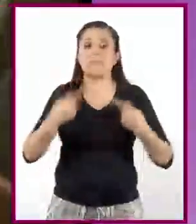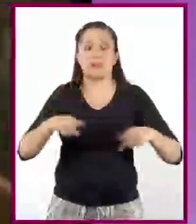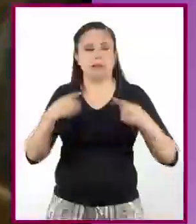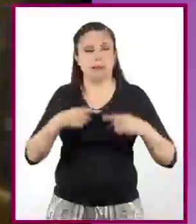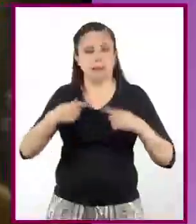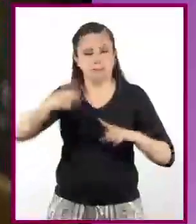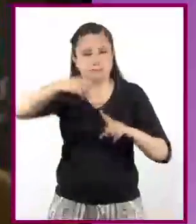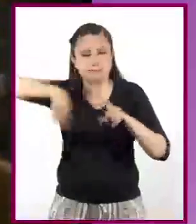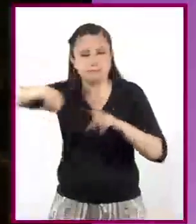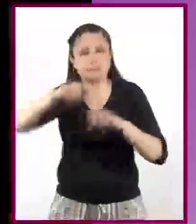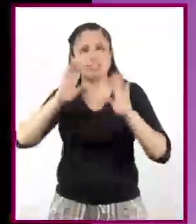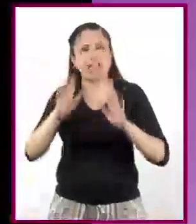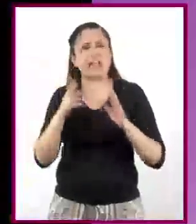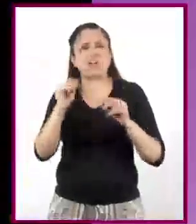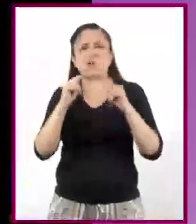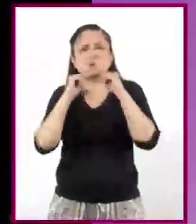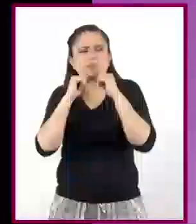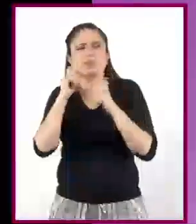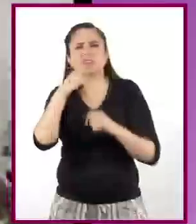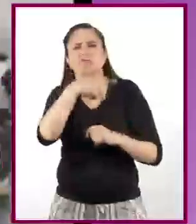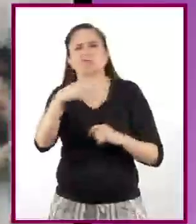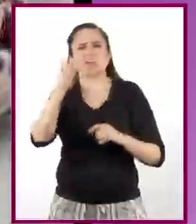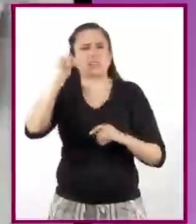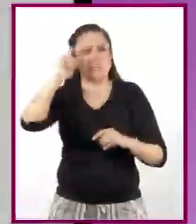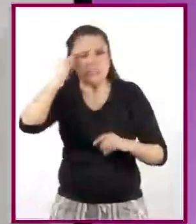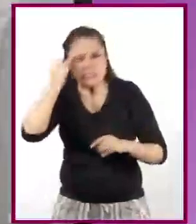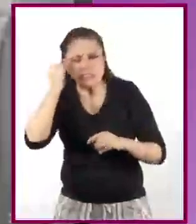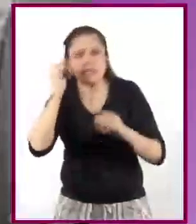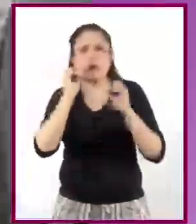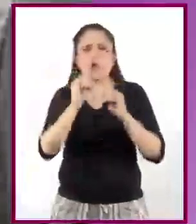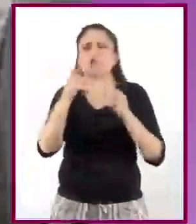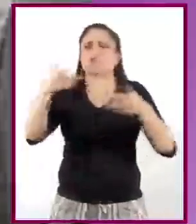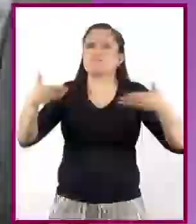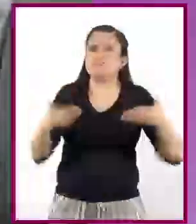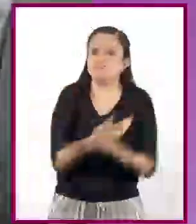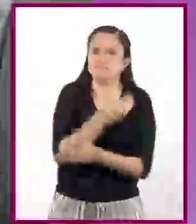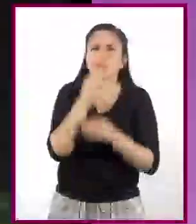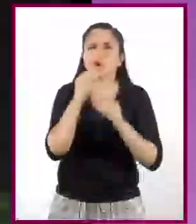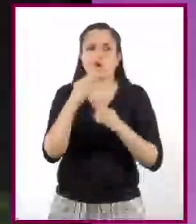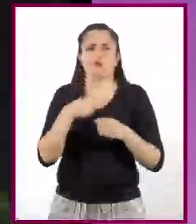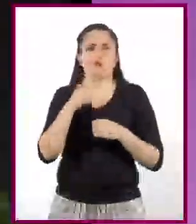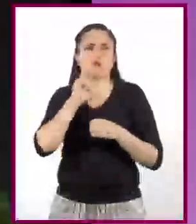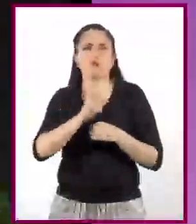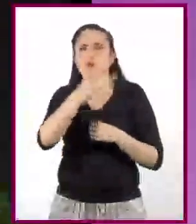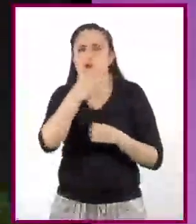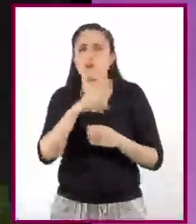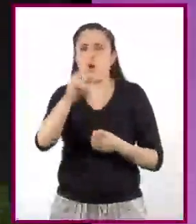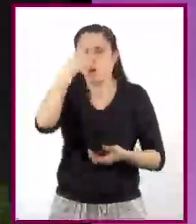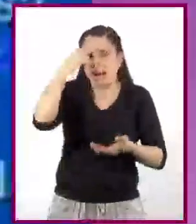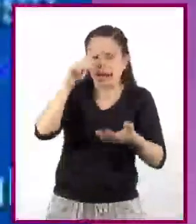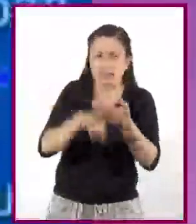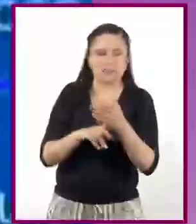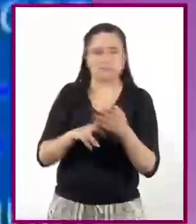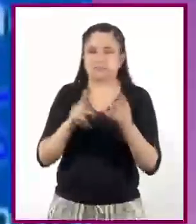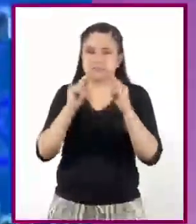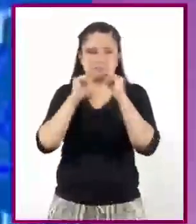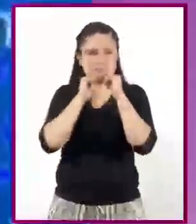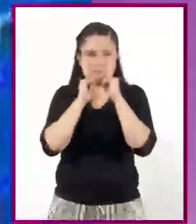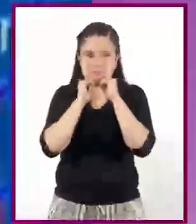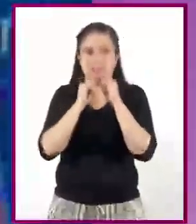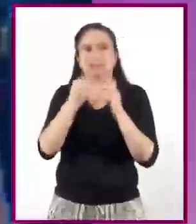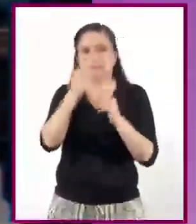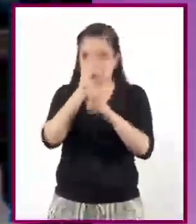derechos independientemente de su origen étnico, nacionalidad, sexo o creencias. En